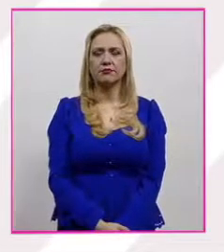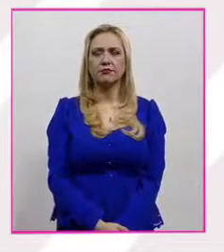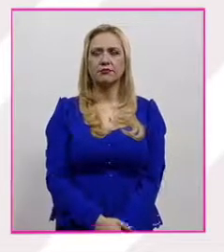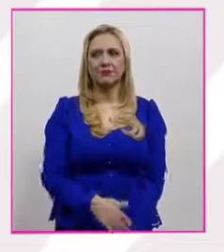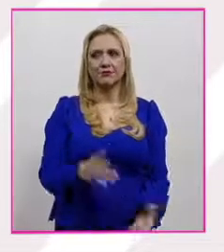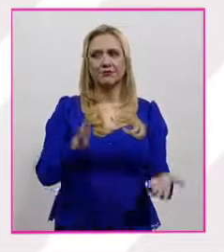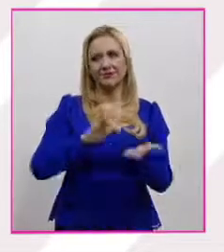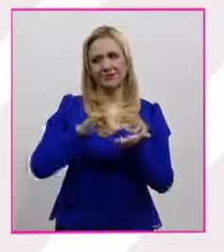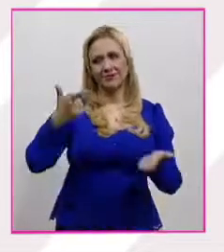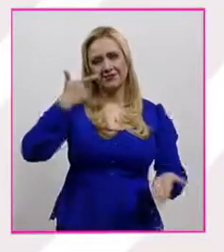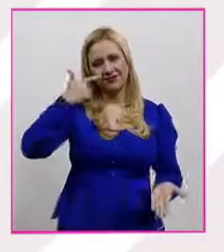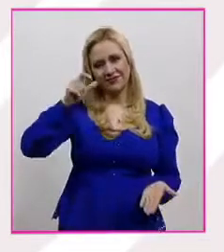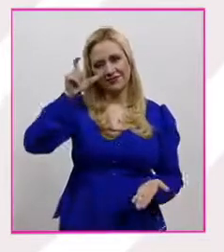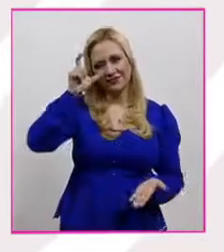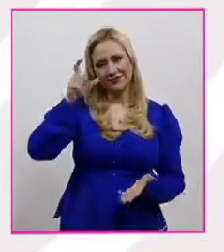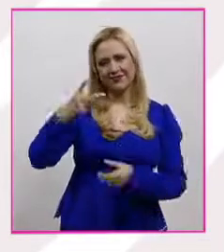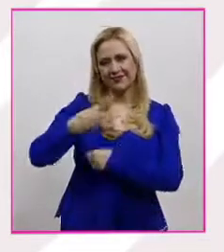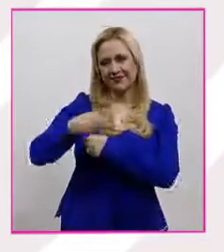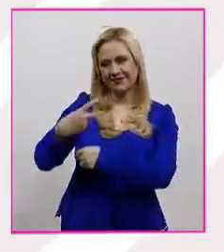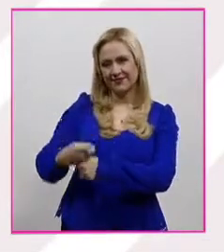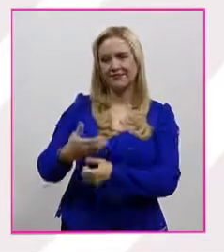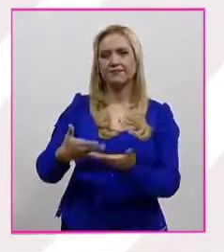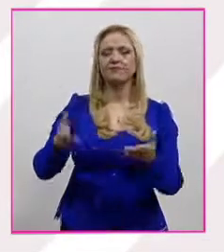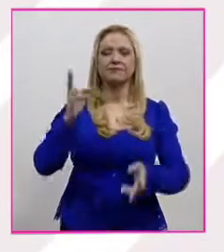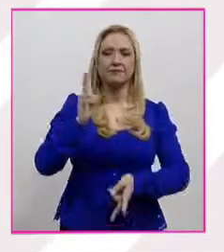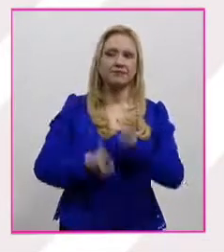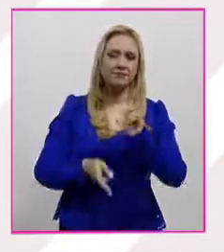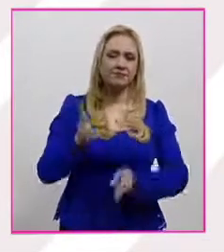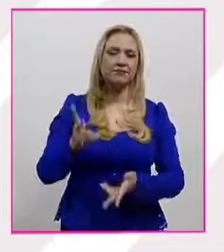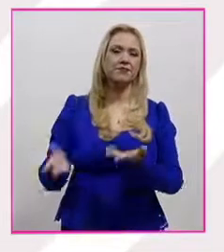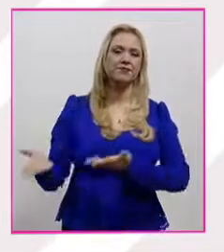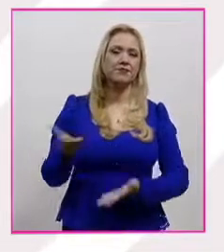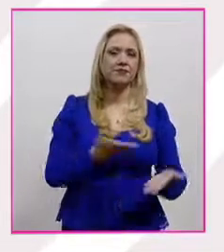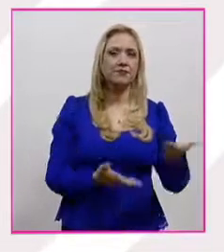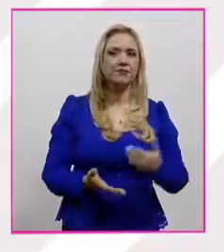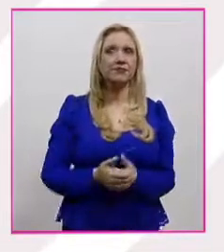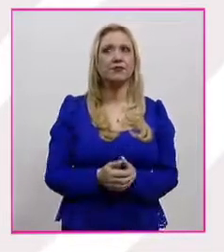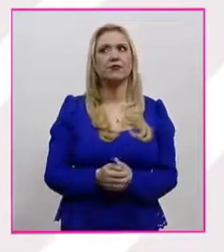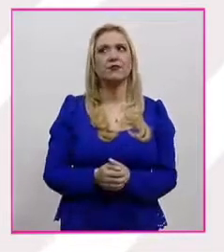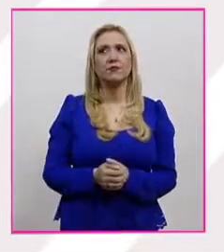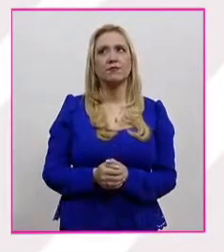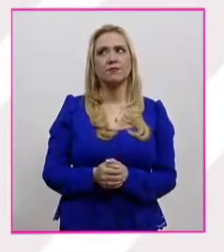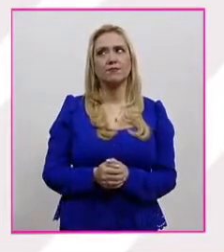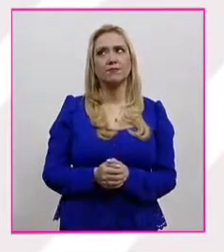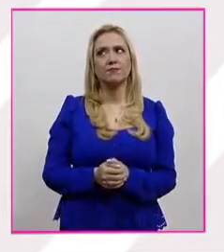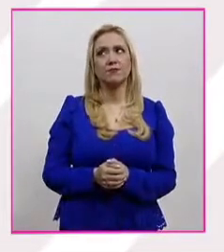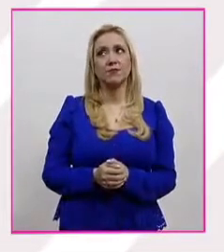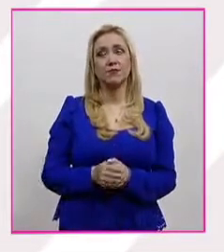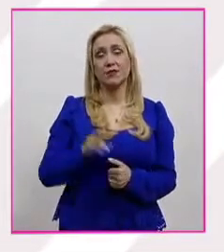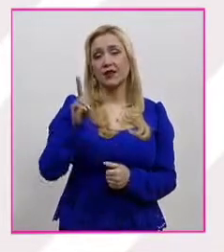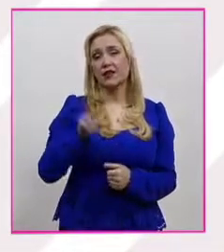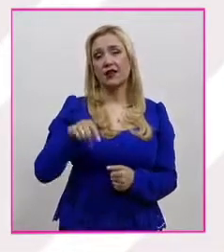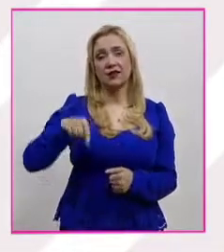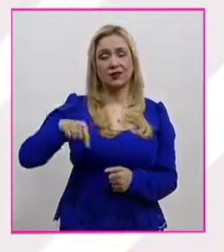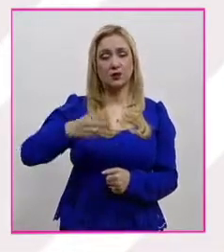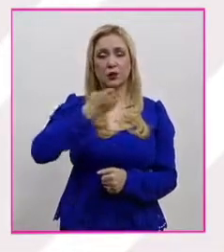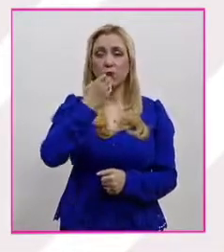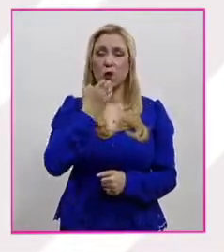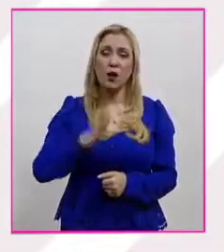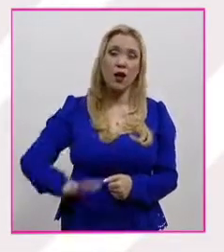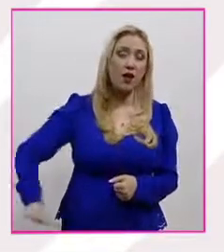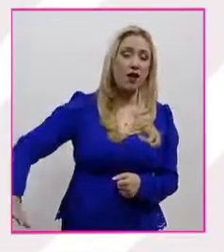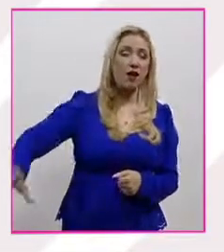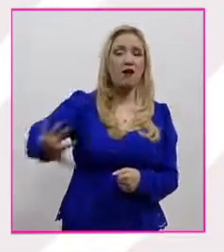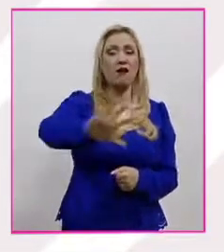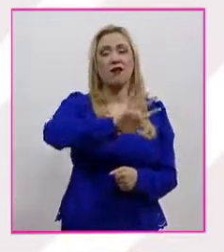Gracias, Gera, por la invitación y un gusto estar platicando contigo y con Luis hoy. Pues en nuestro sistema educativo es